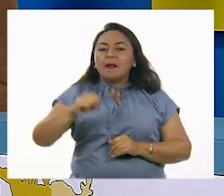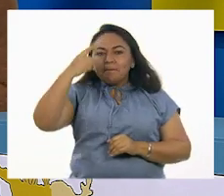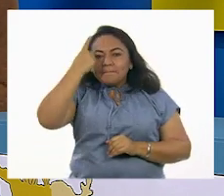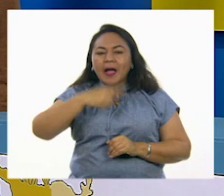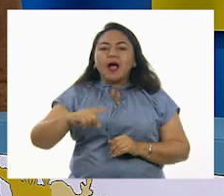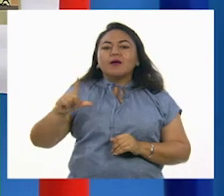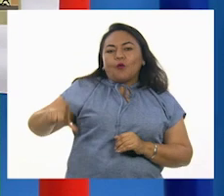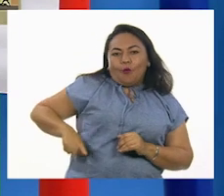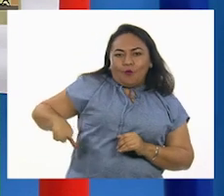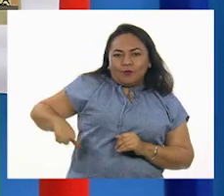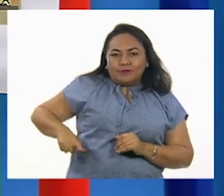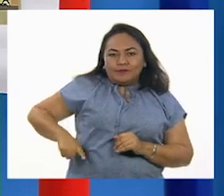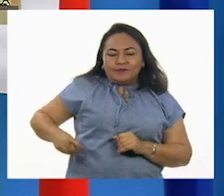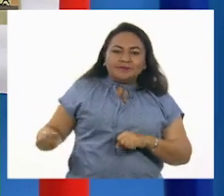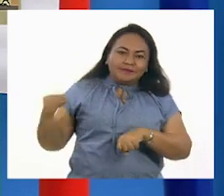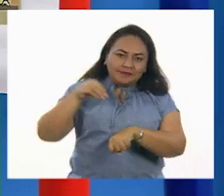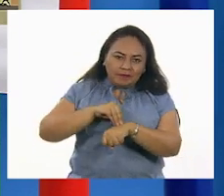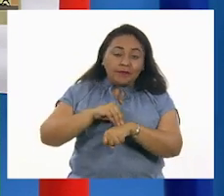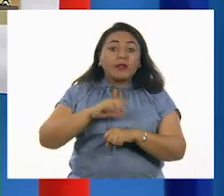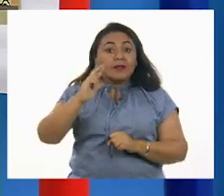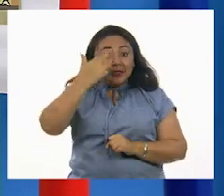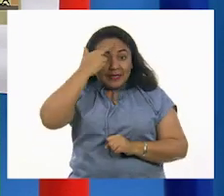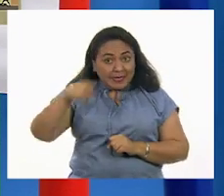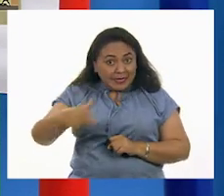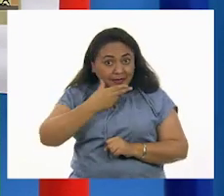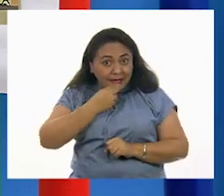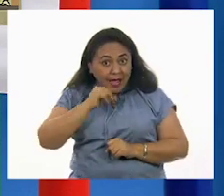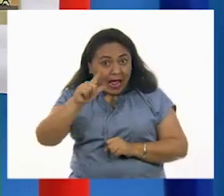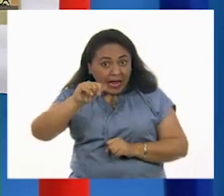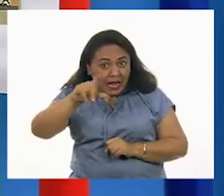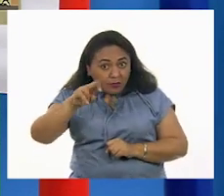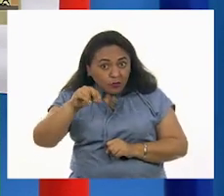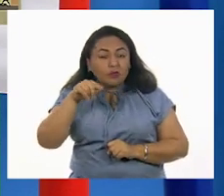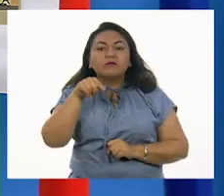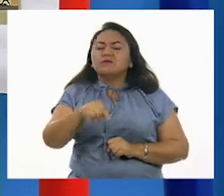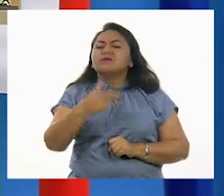como gobernante. Recordemos que Alejandro era un gobernante